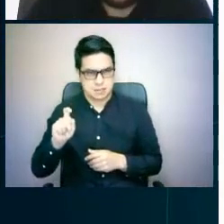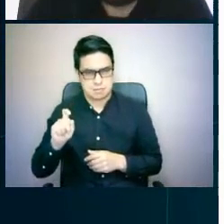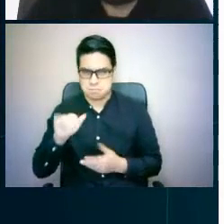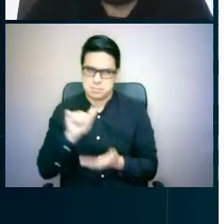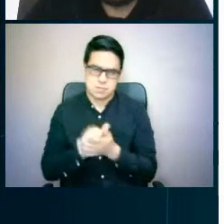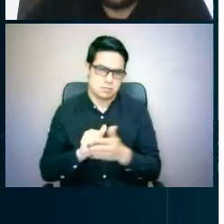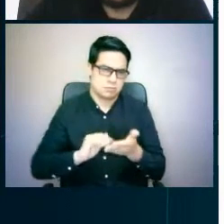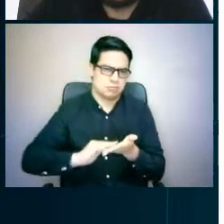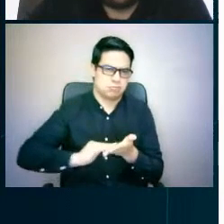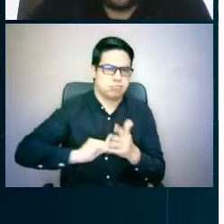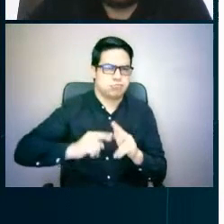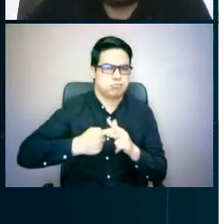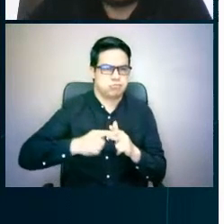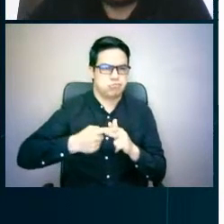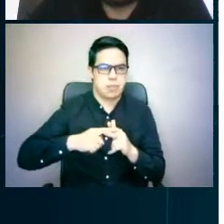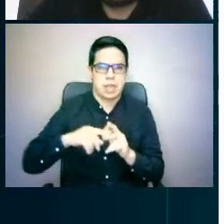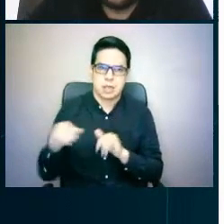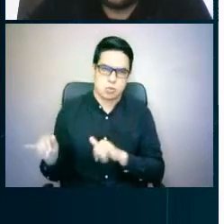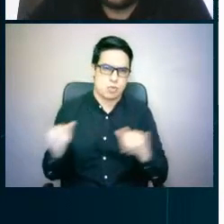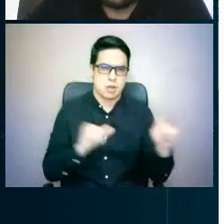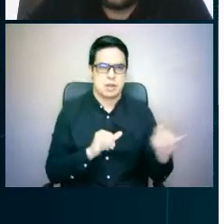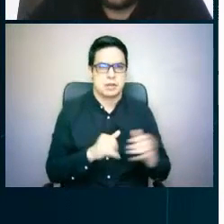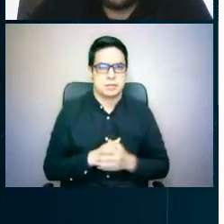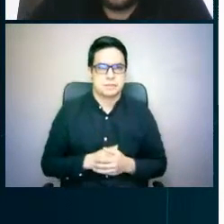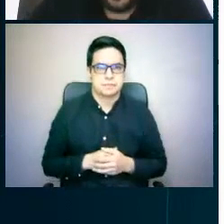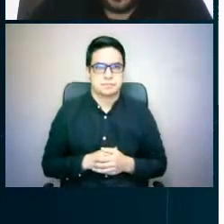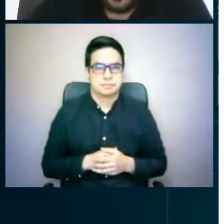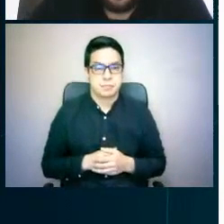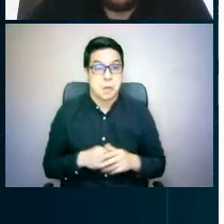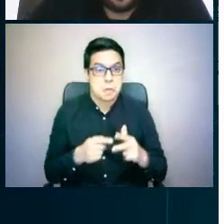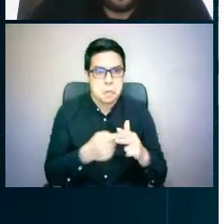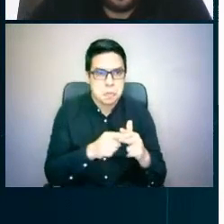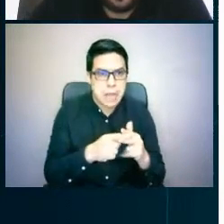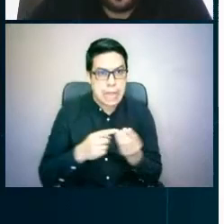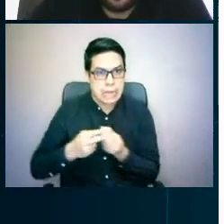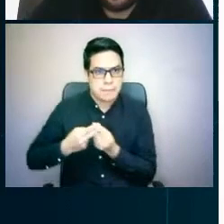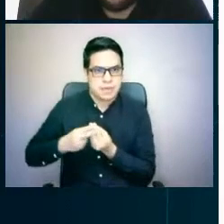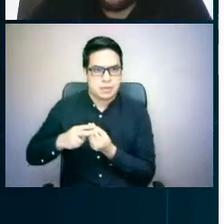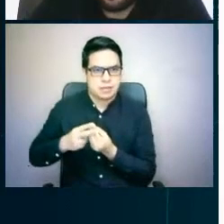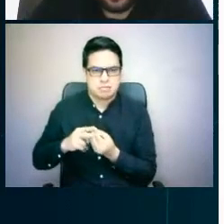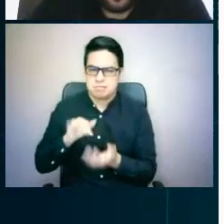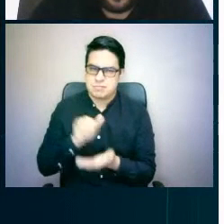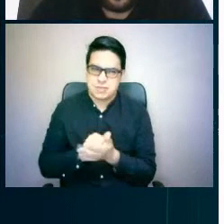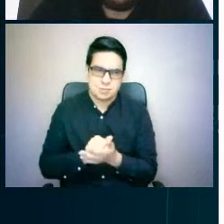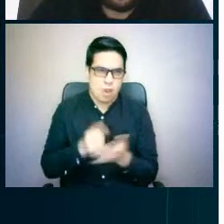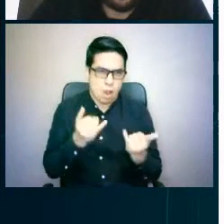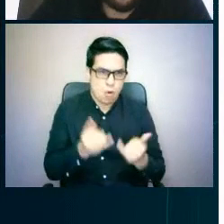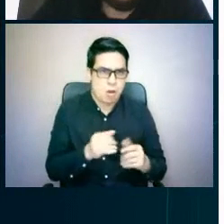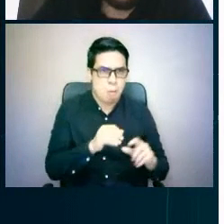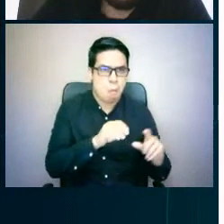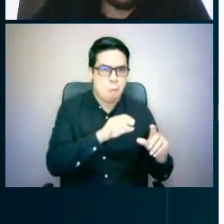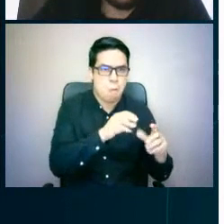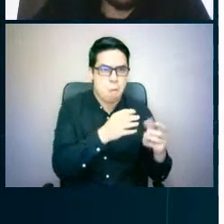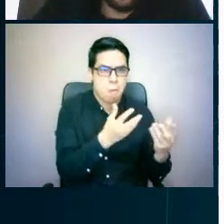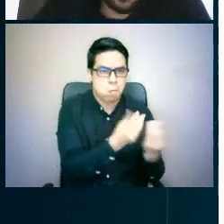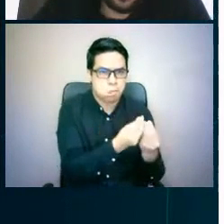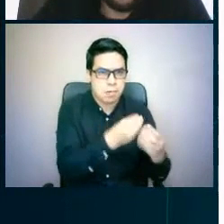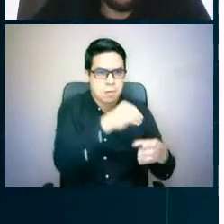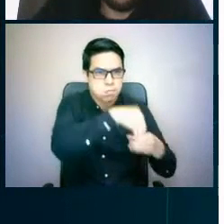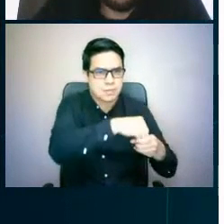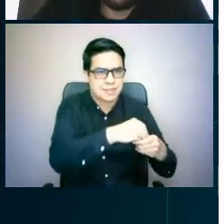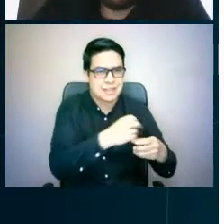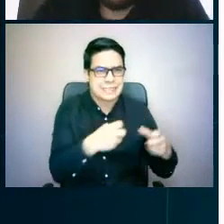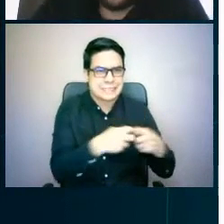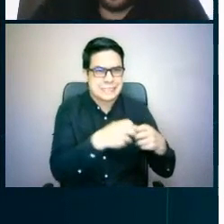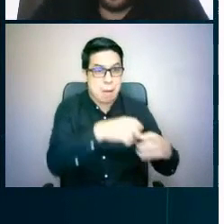requieren equipos iguales a los del gas SF6. No tienen equipos